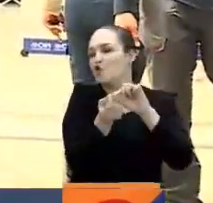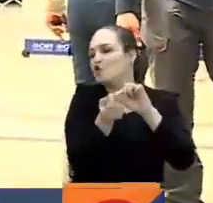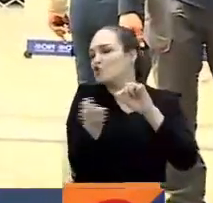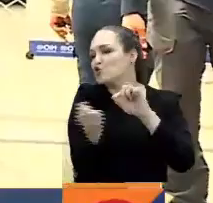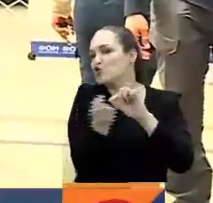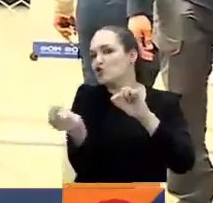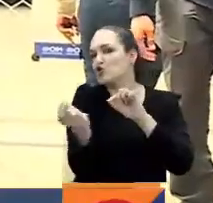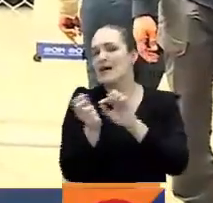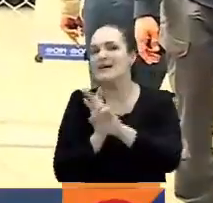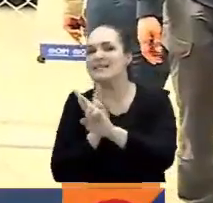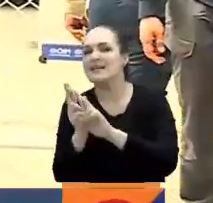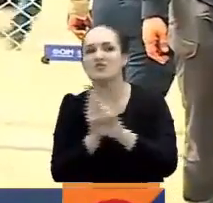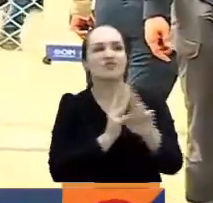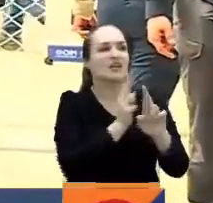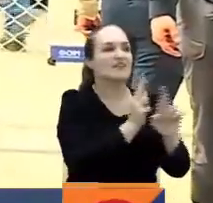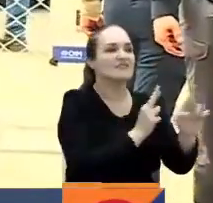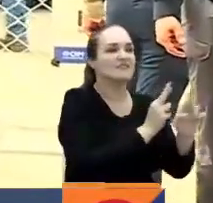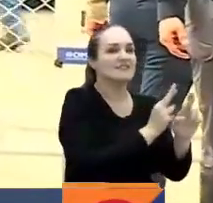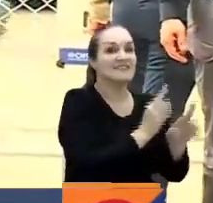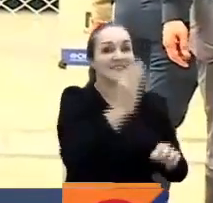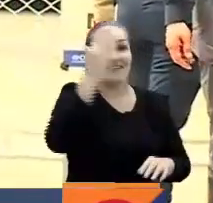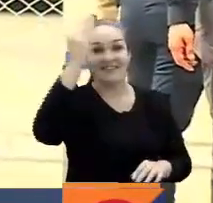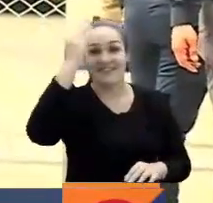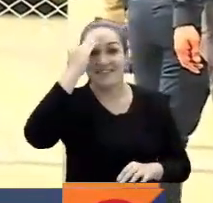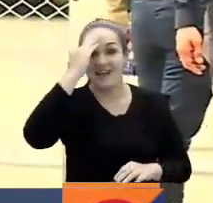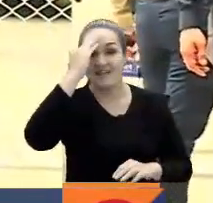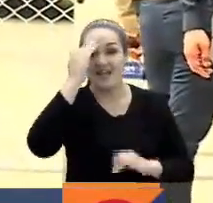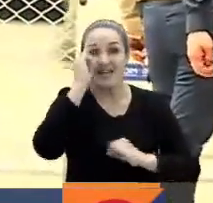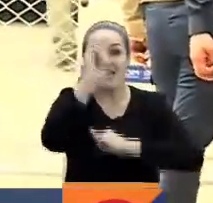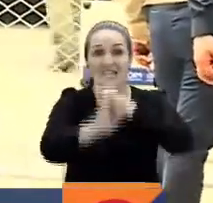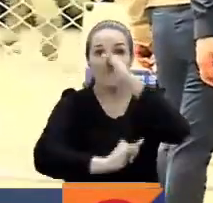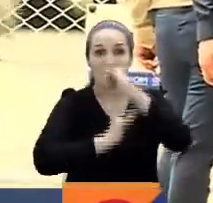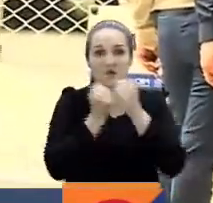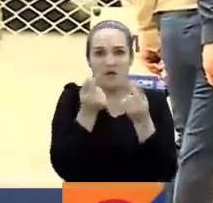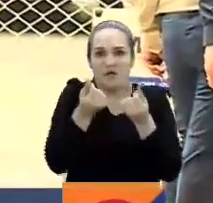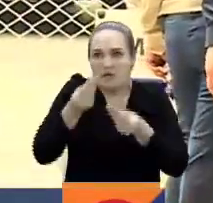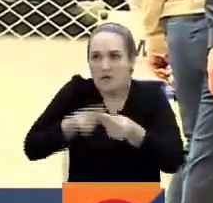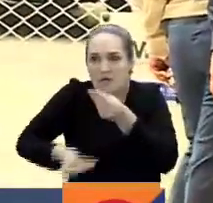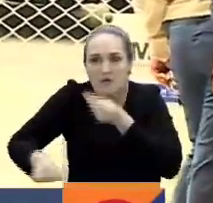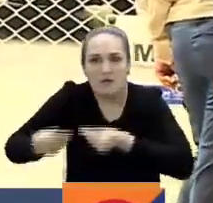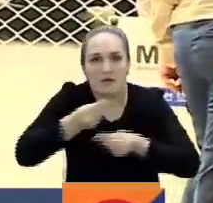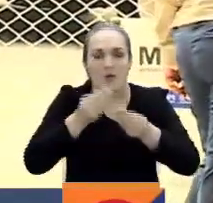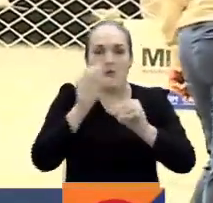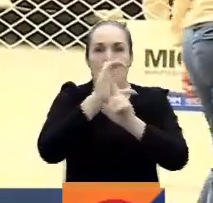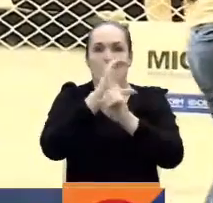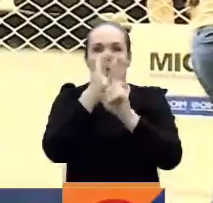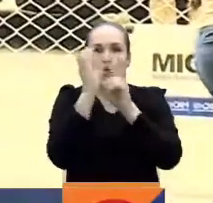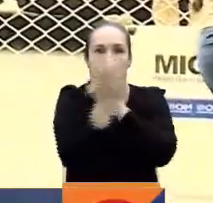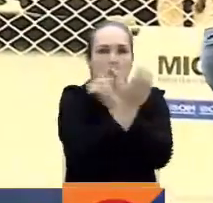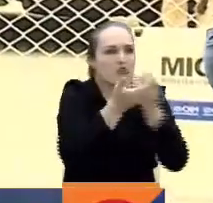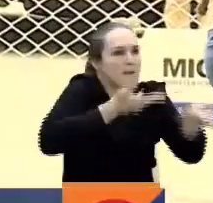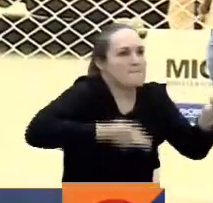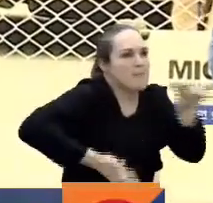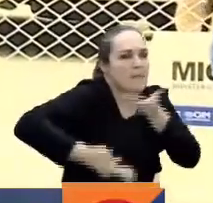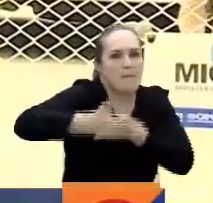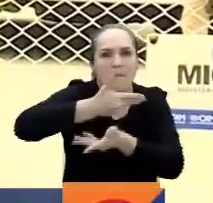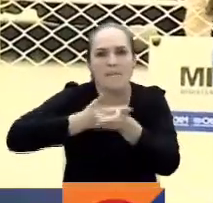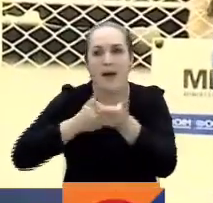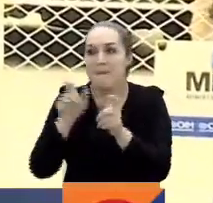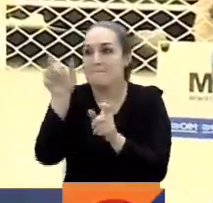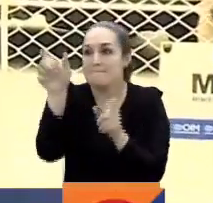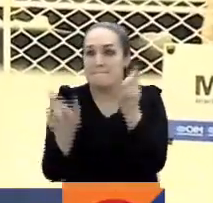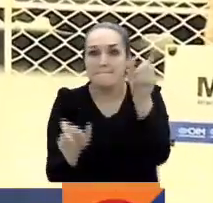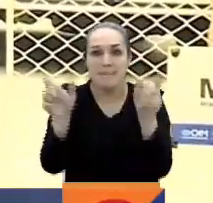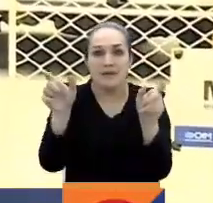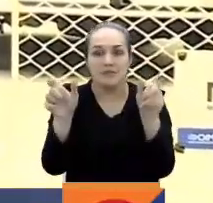Cualquiera que mida los flujos de comercio internacional, los flujos culturales, los flujos de población,